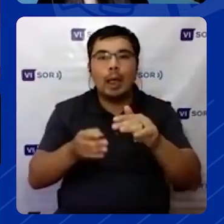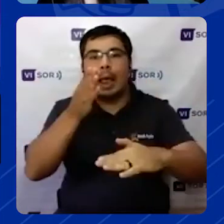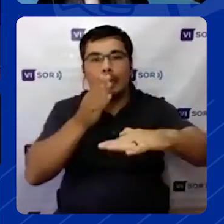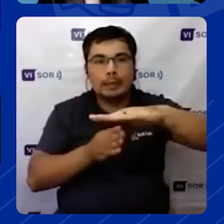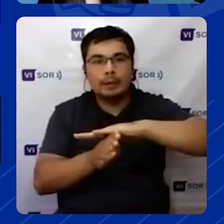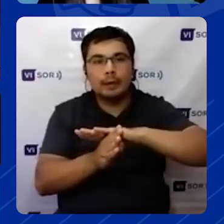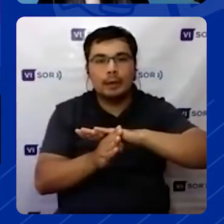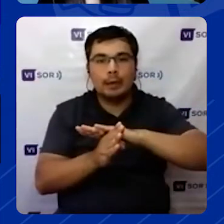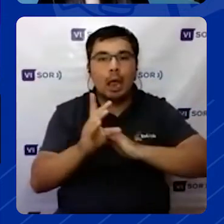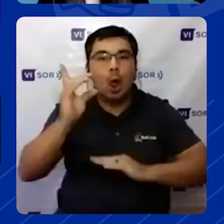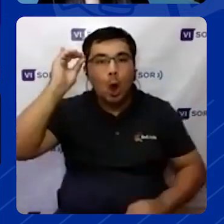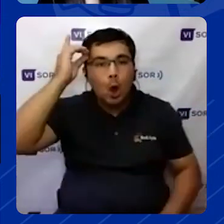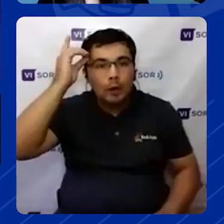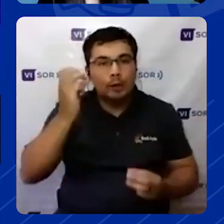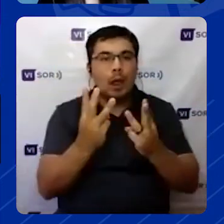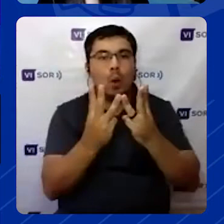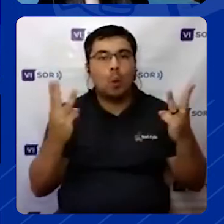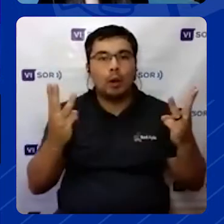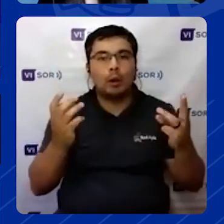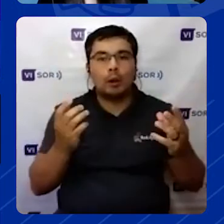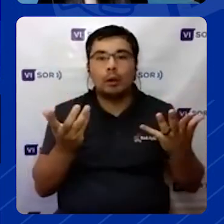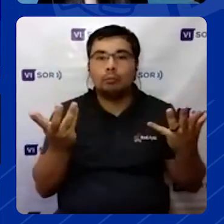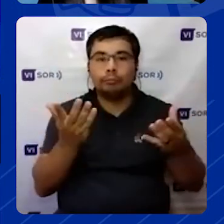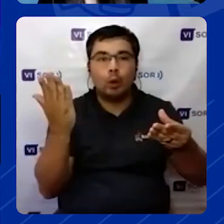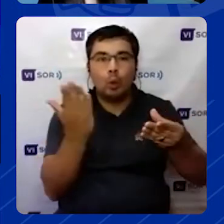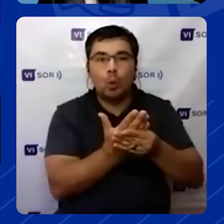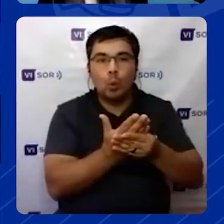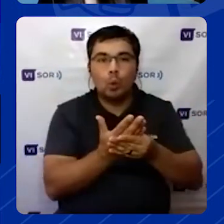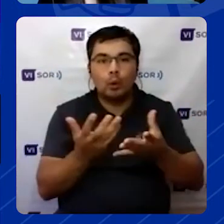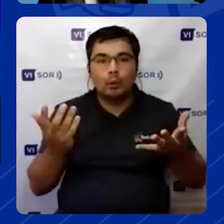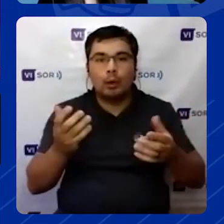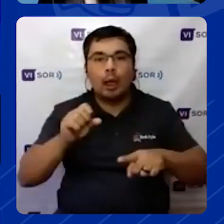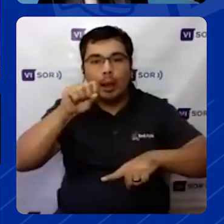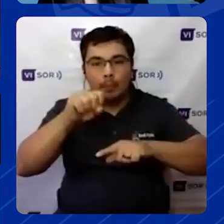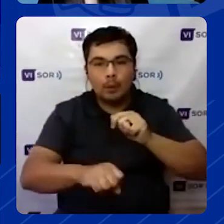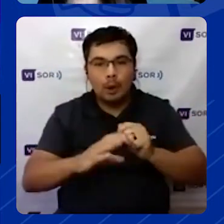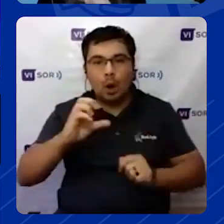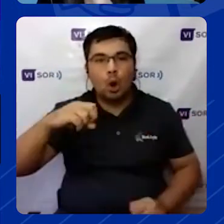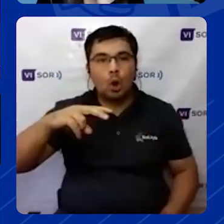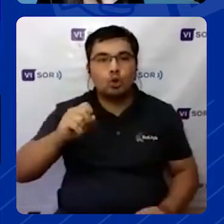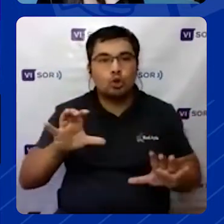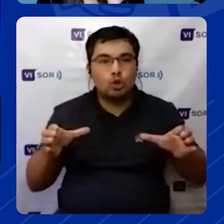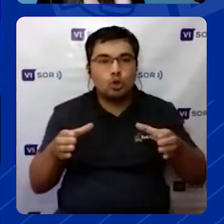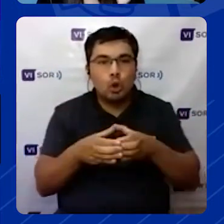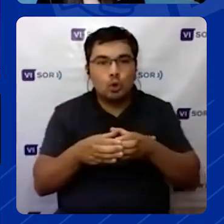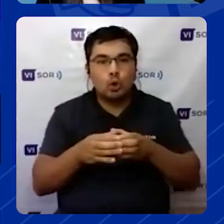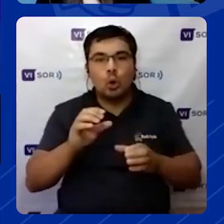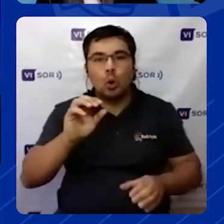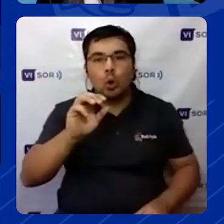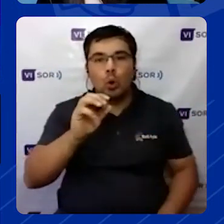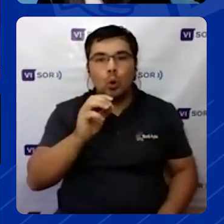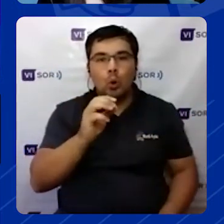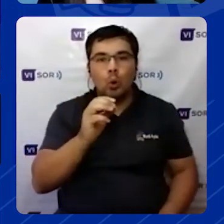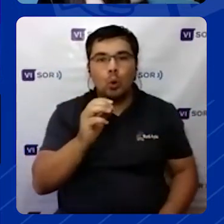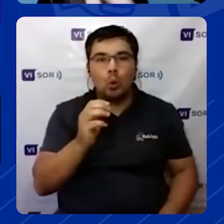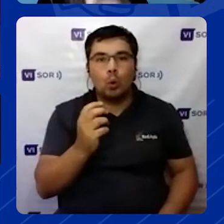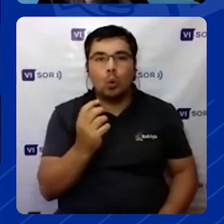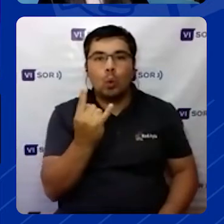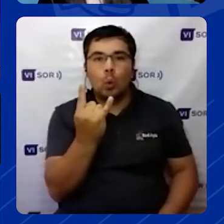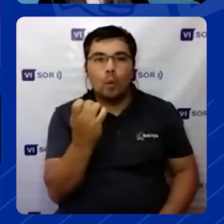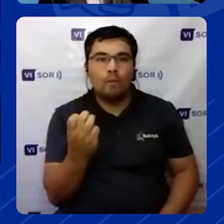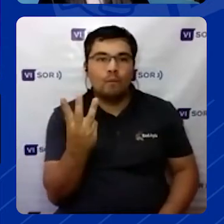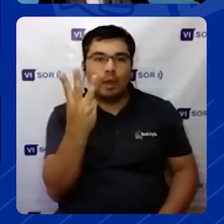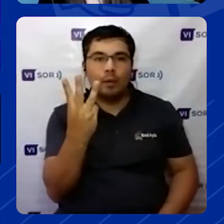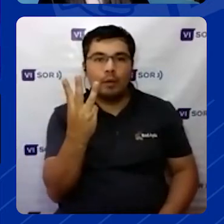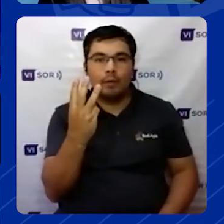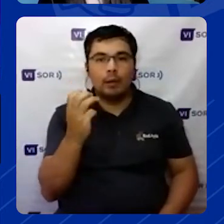de un documento que se ha publicado por el consorcio W3C, que digamos que es el que organiza toda la tecnología en Internet